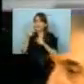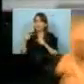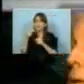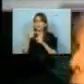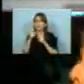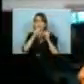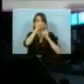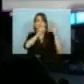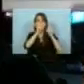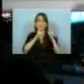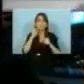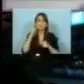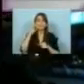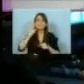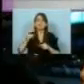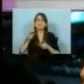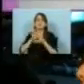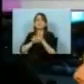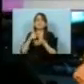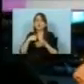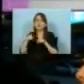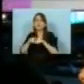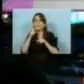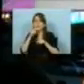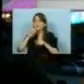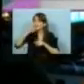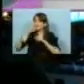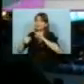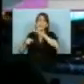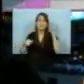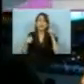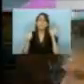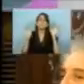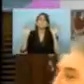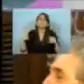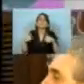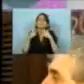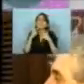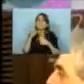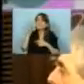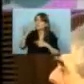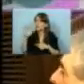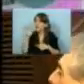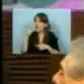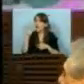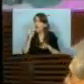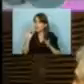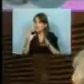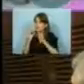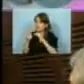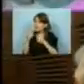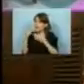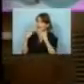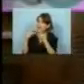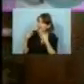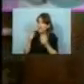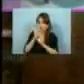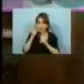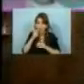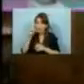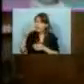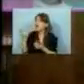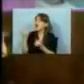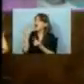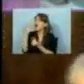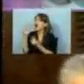Tinelli saben la decisión final de Antonio en cuanto a este contrato. Pero fueron a buscar un sí, no fueron a un tecanasta, no fueron a charlar, no